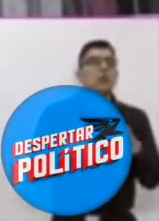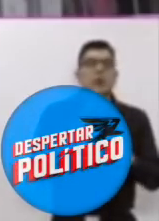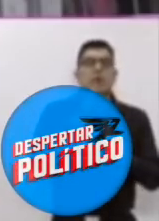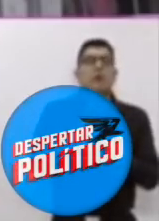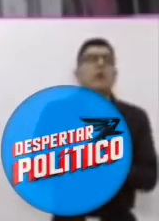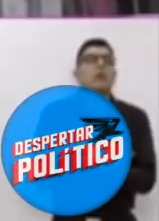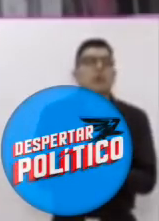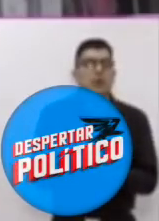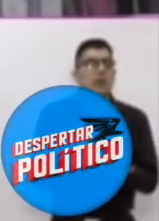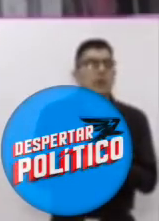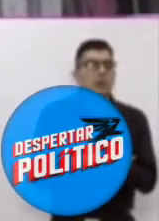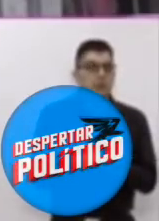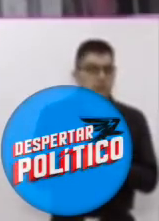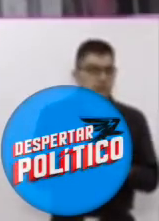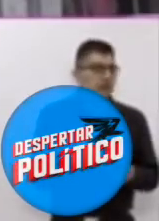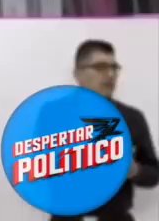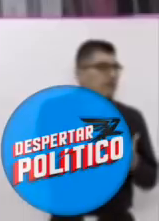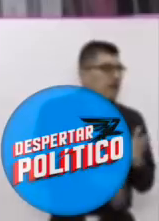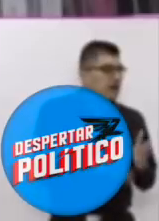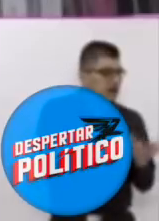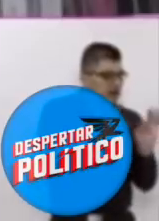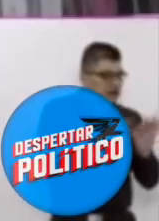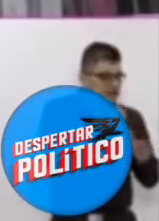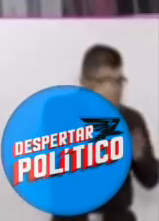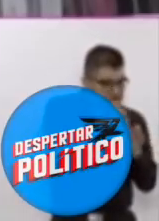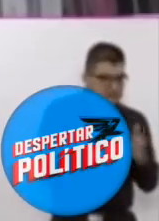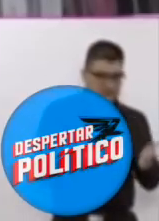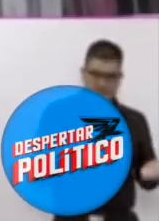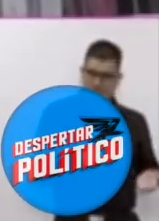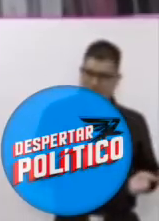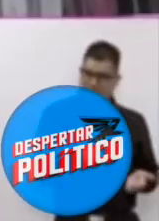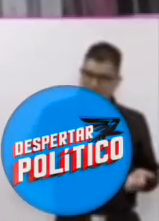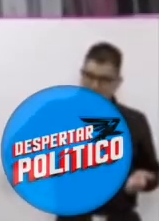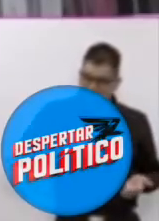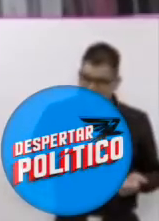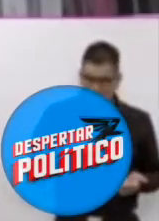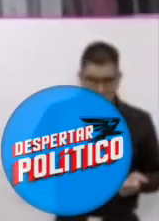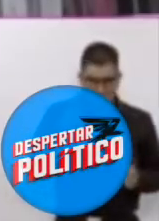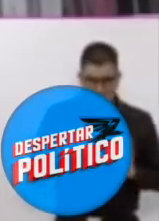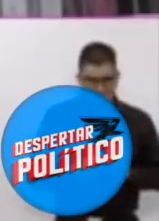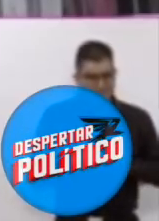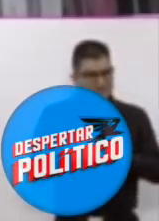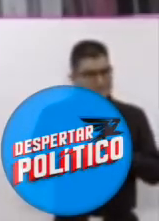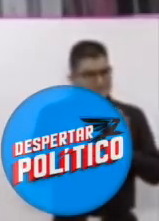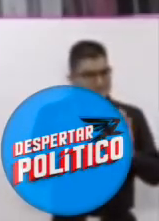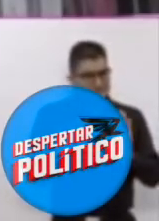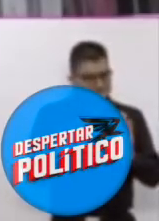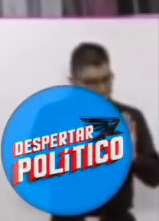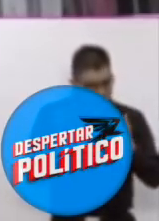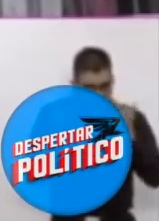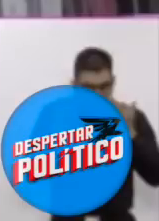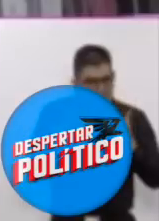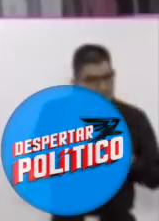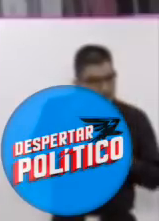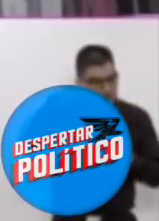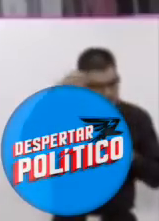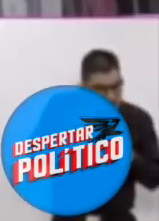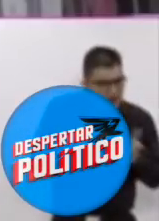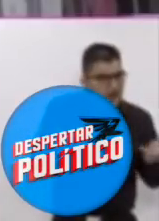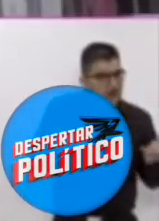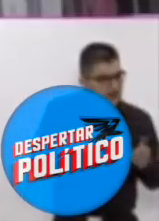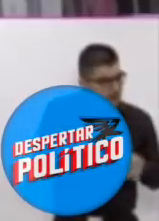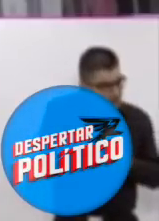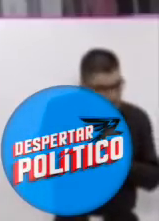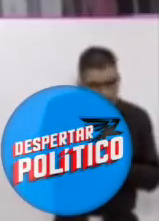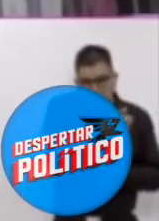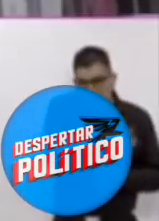un tema de falta de exhaustividad y el tema que nosotros estamos planteando aquí es una evidencia que se logró tener y